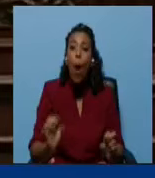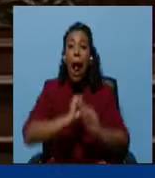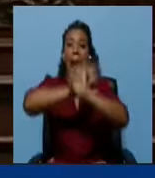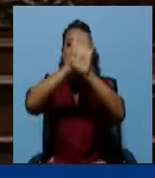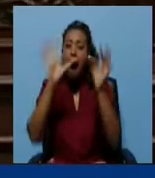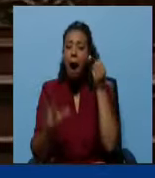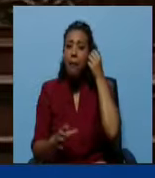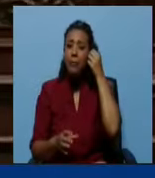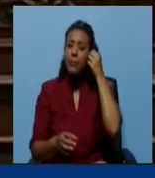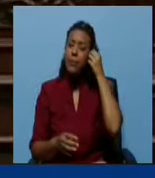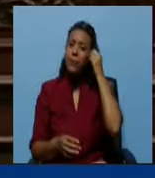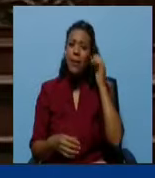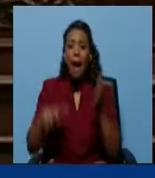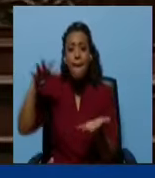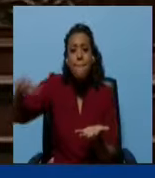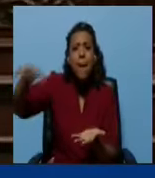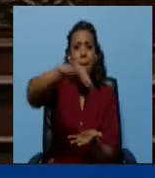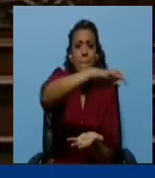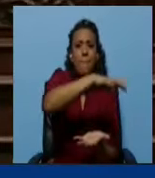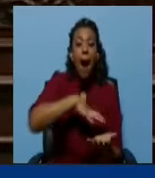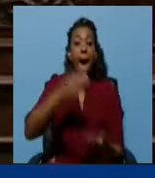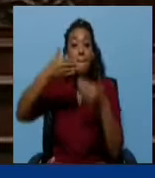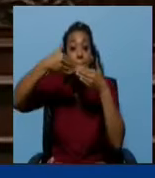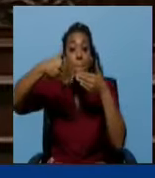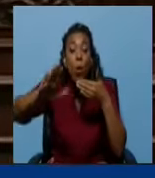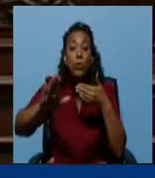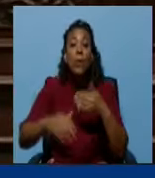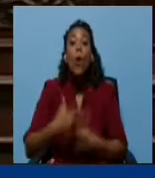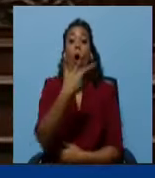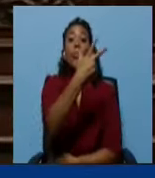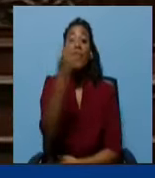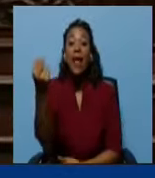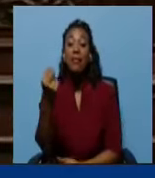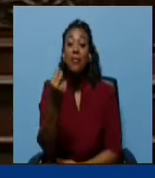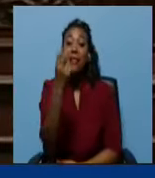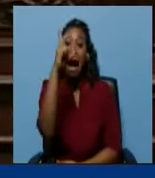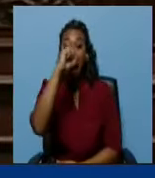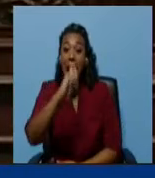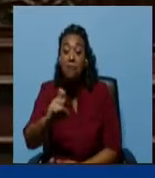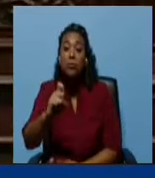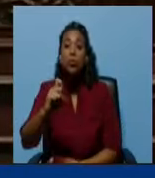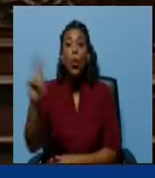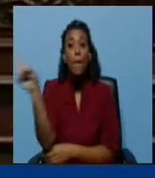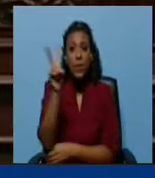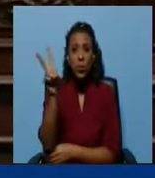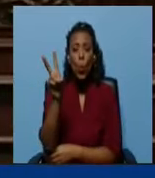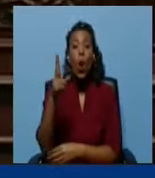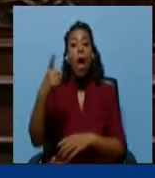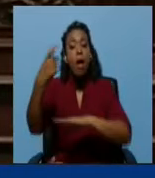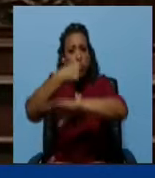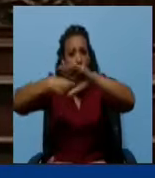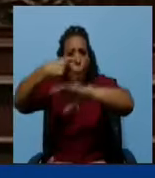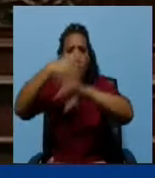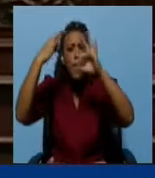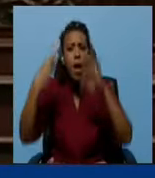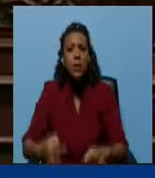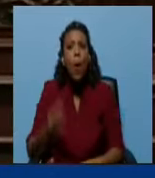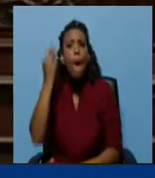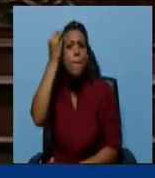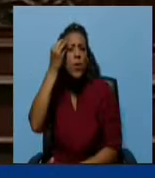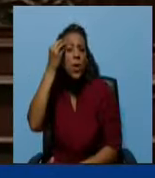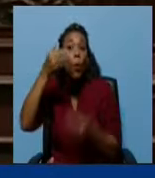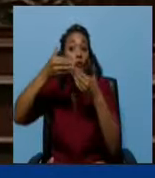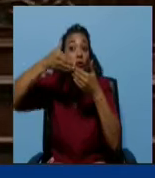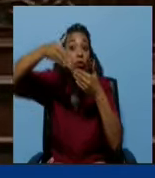visión geopolítica de los próximos 30 años de Venezuela. Podamos pensar en